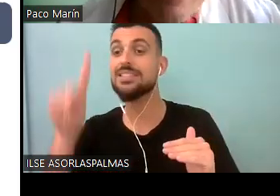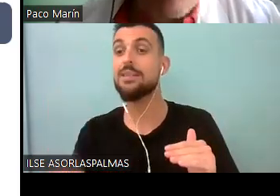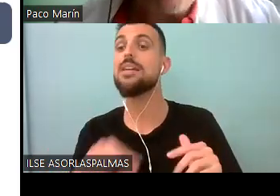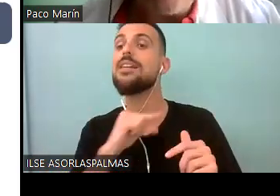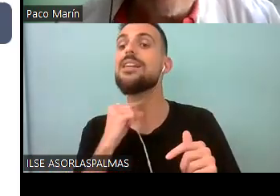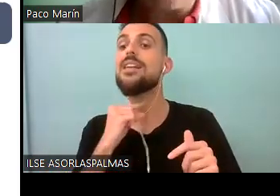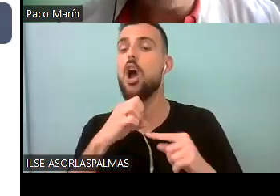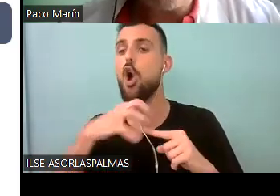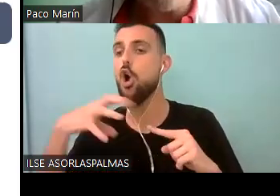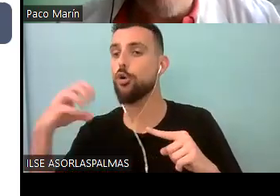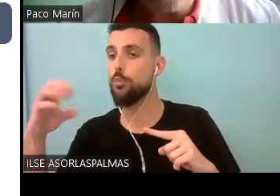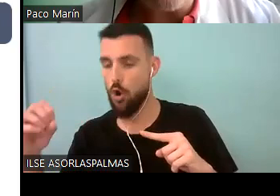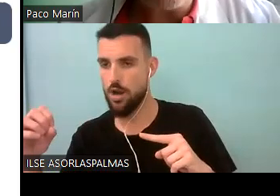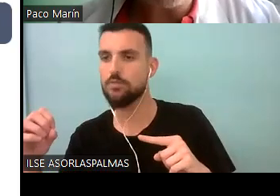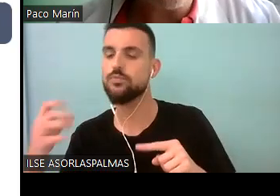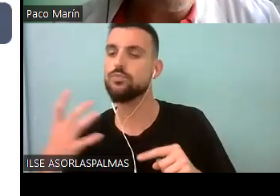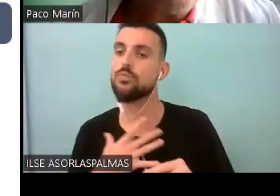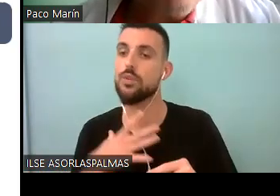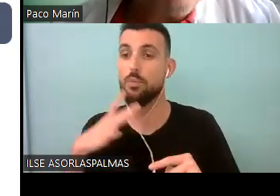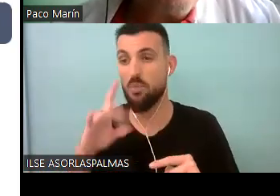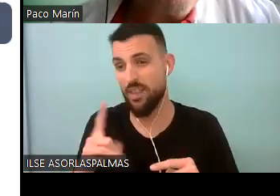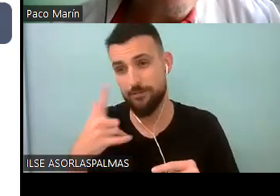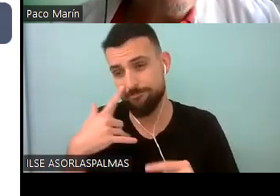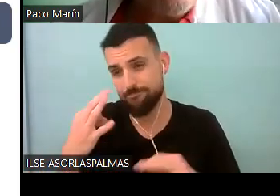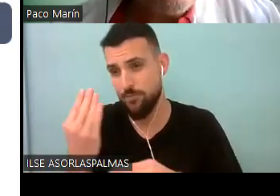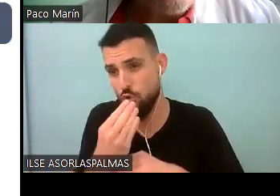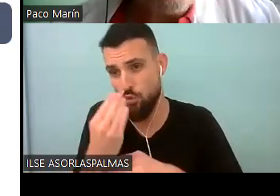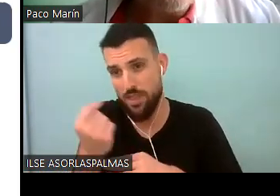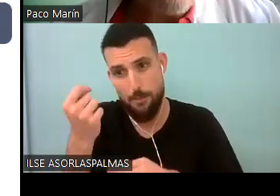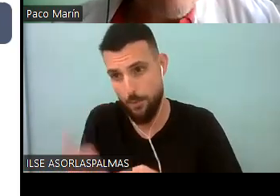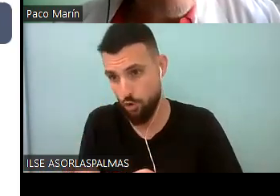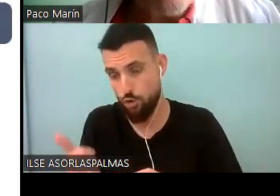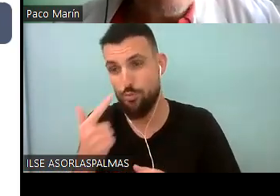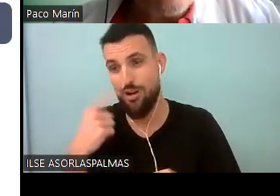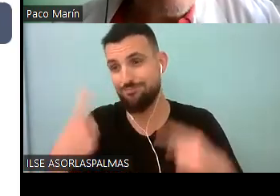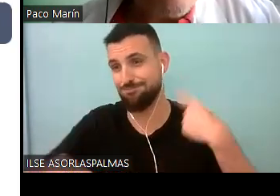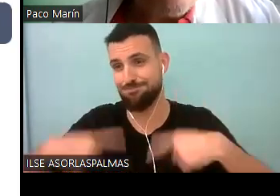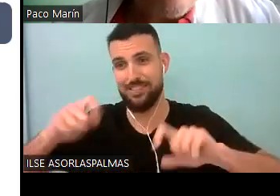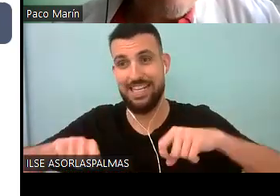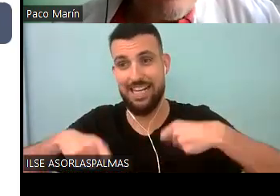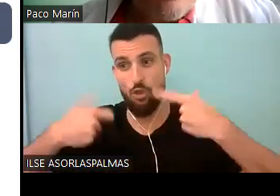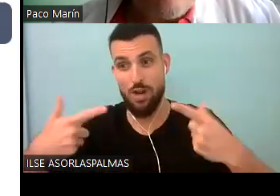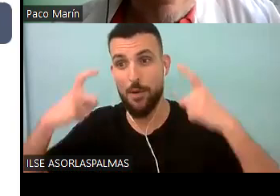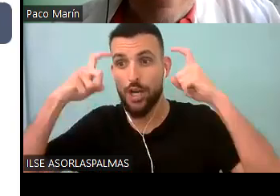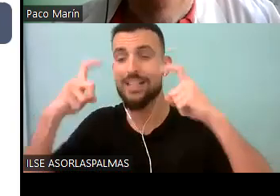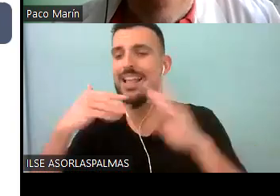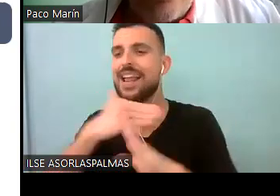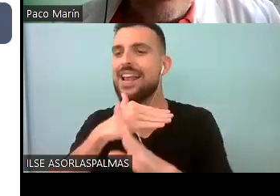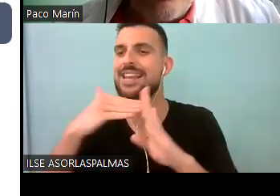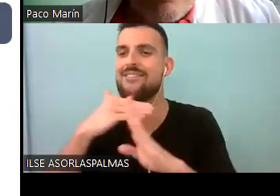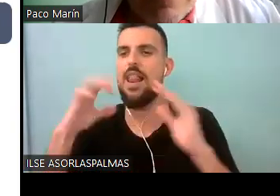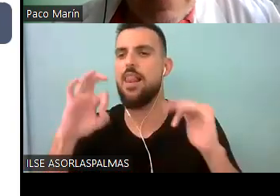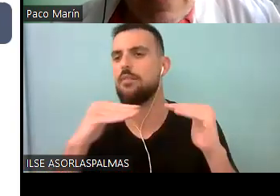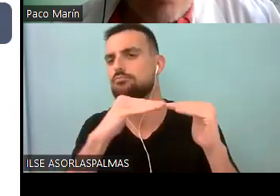sobre ella podemos actuar muy poquito en realidad, sobre la paratormona, también estén en niveles